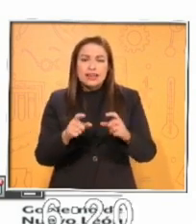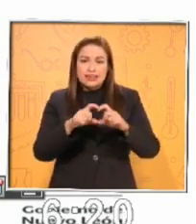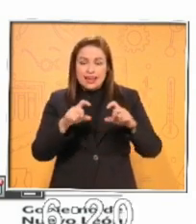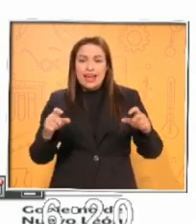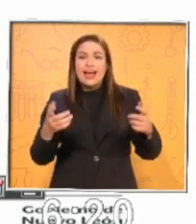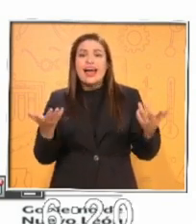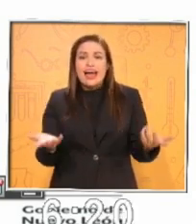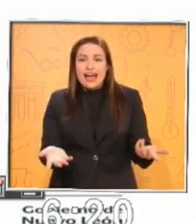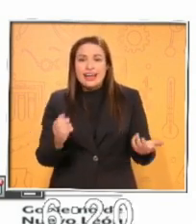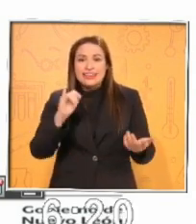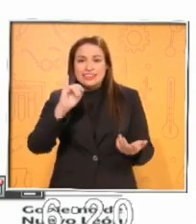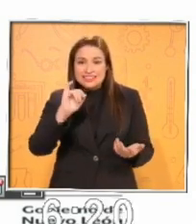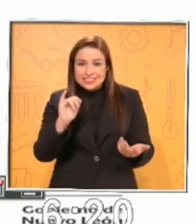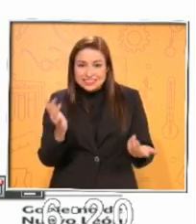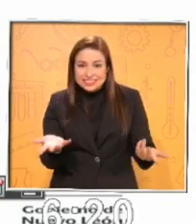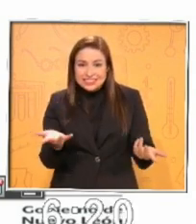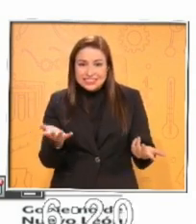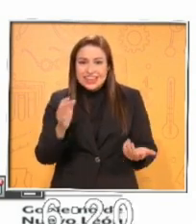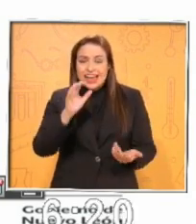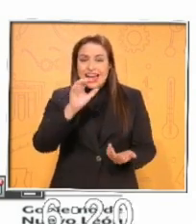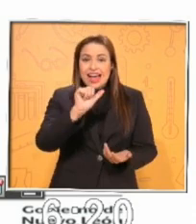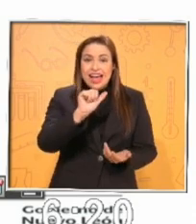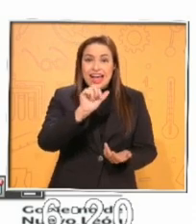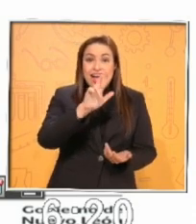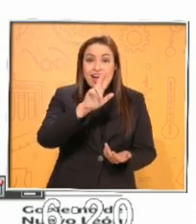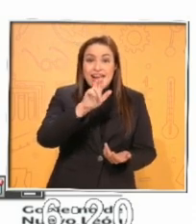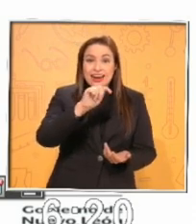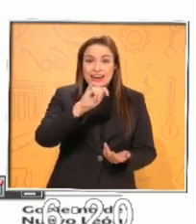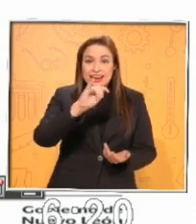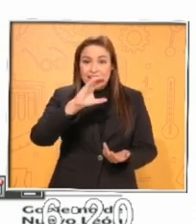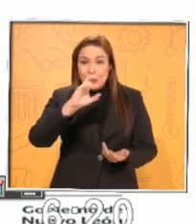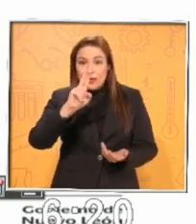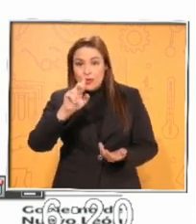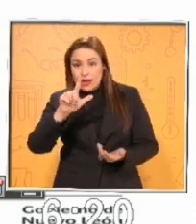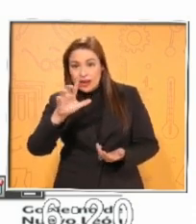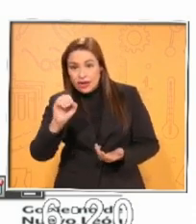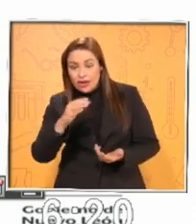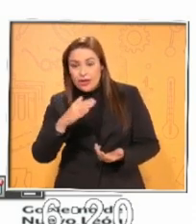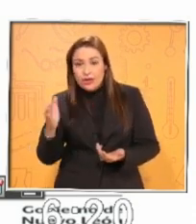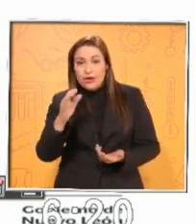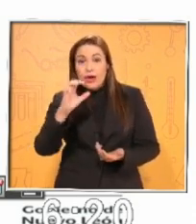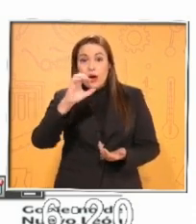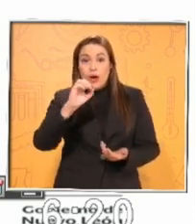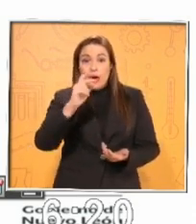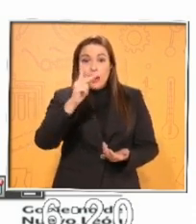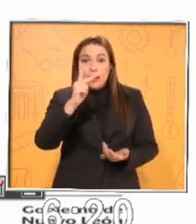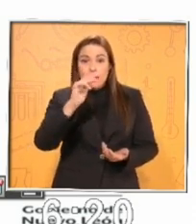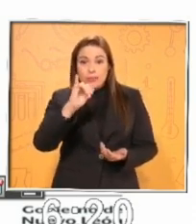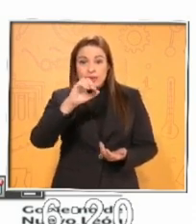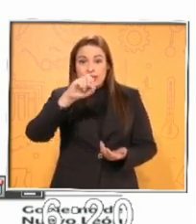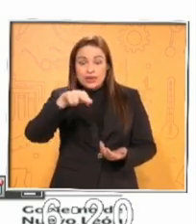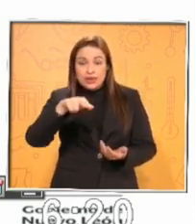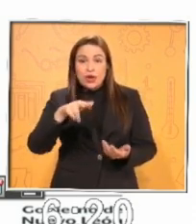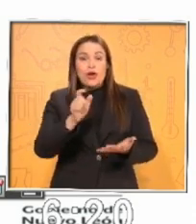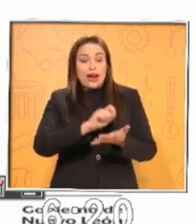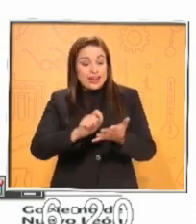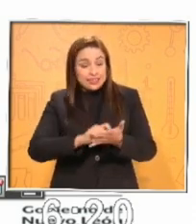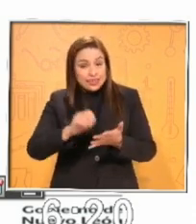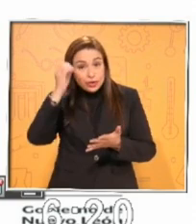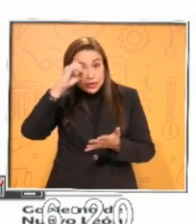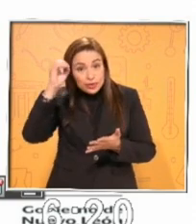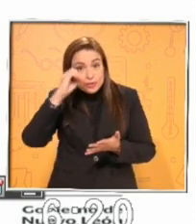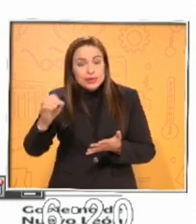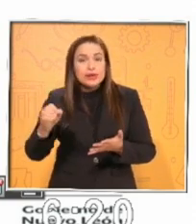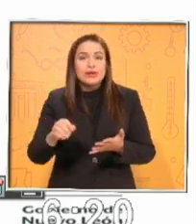Sí, es un artículo de opinión. Y la última palabra se refiere a